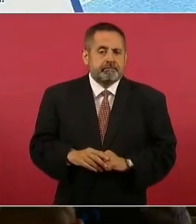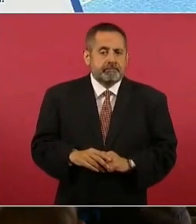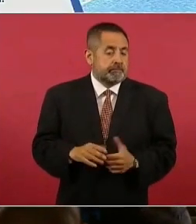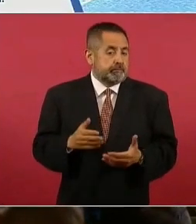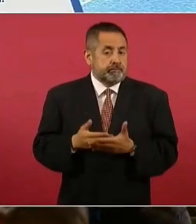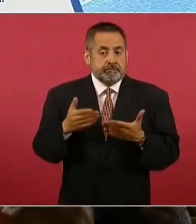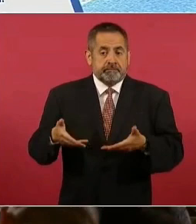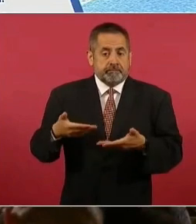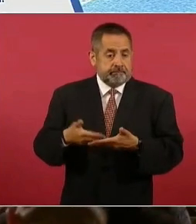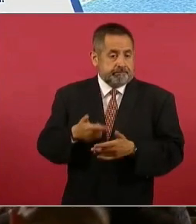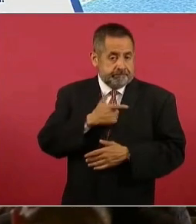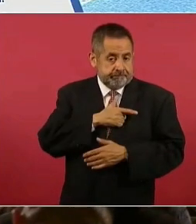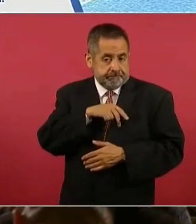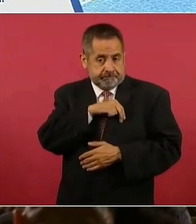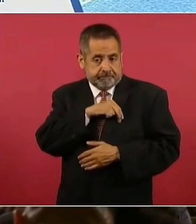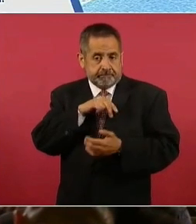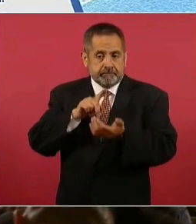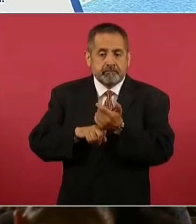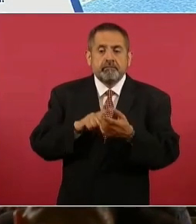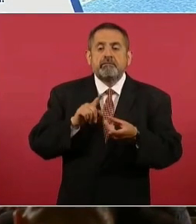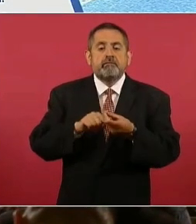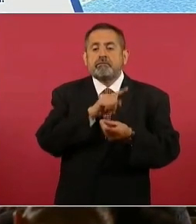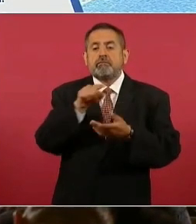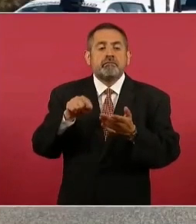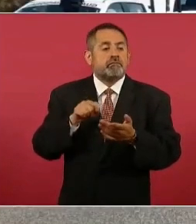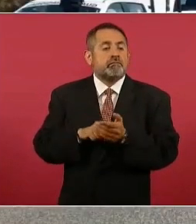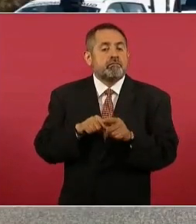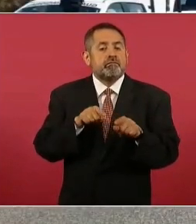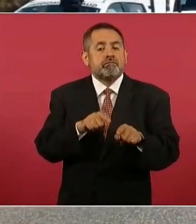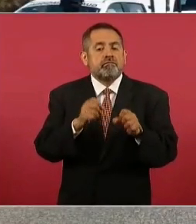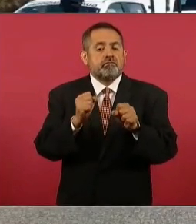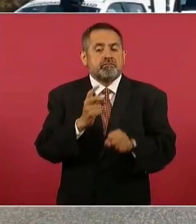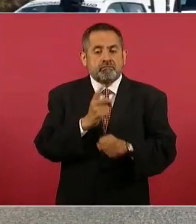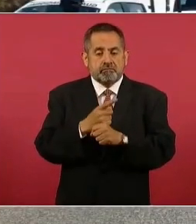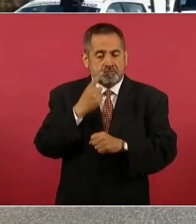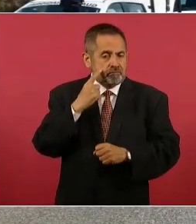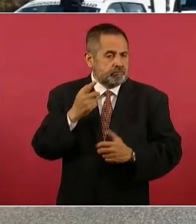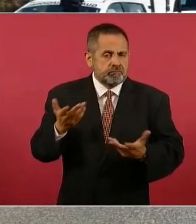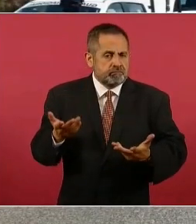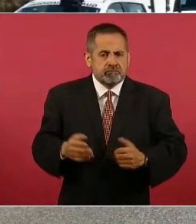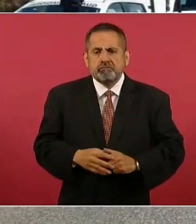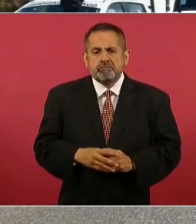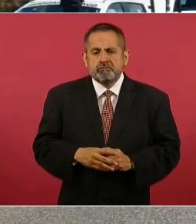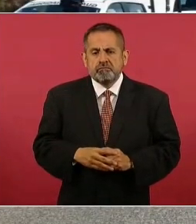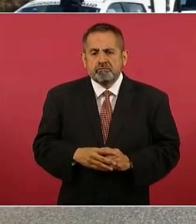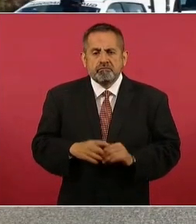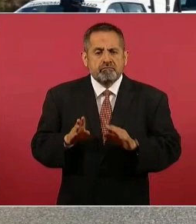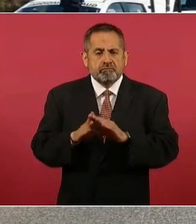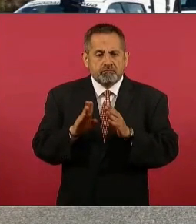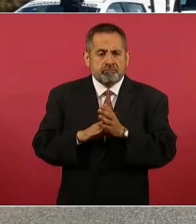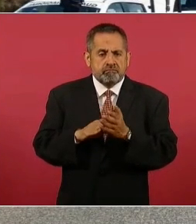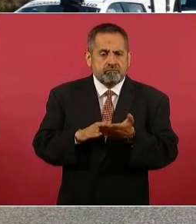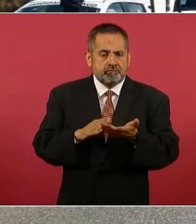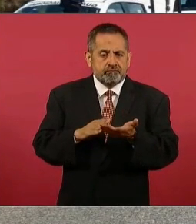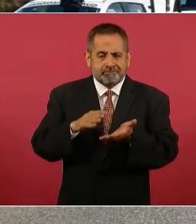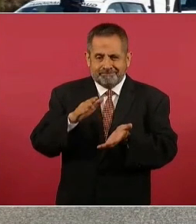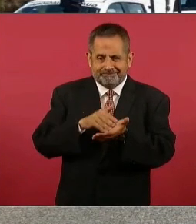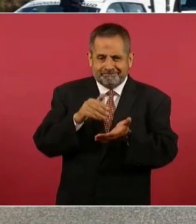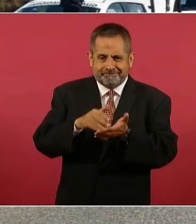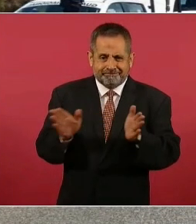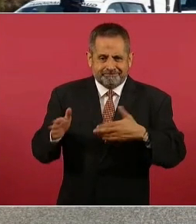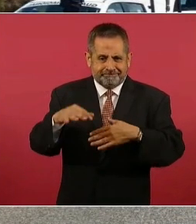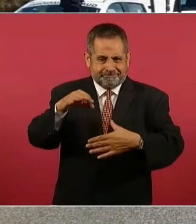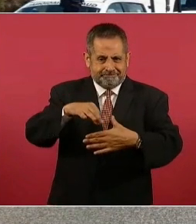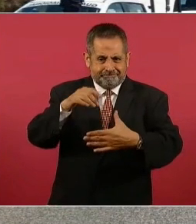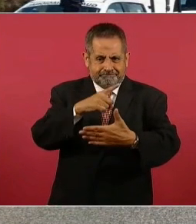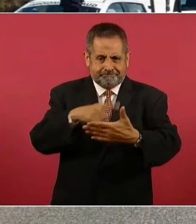de la guardia nacional en la seguridad y el traslado de documentación electoral en